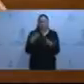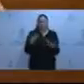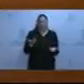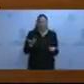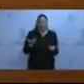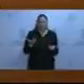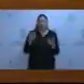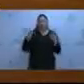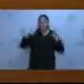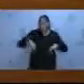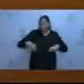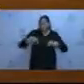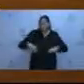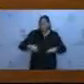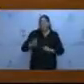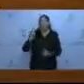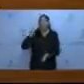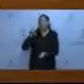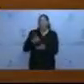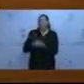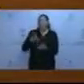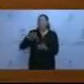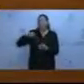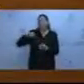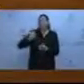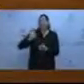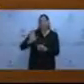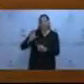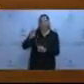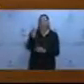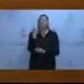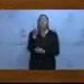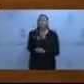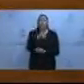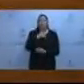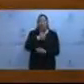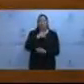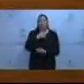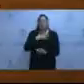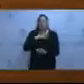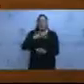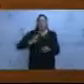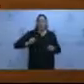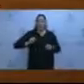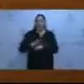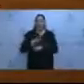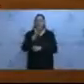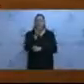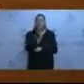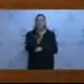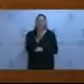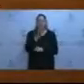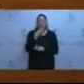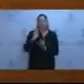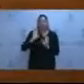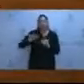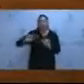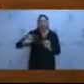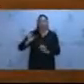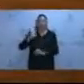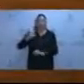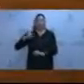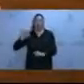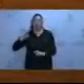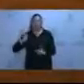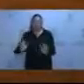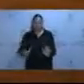es lógico, dicha sentencia pendiente podrá incidir positivamente en el actual escenario en caso de fallo favorable a Sogepsa o, por el